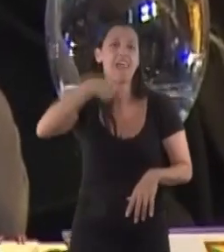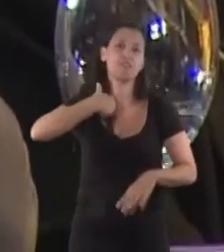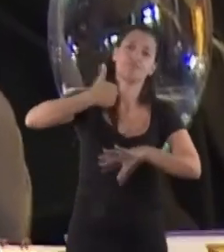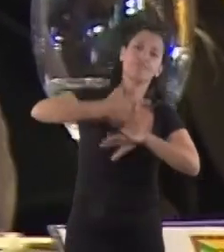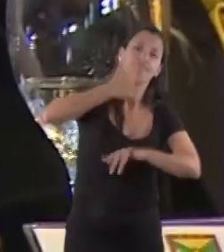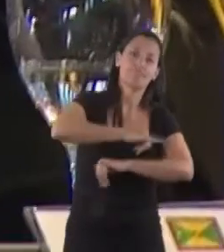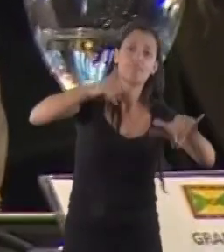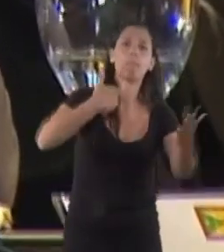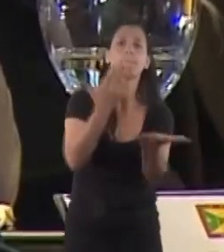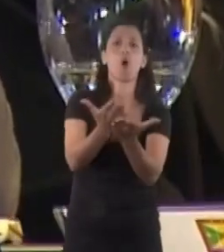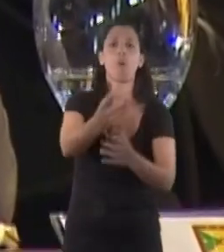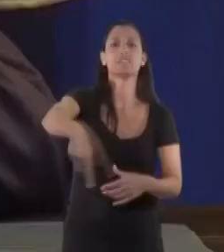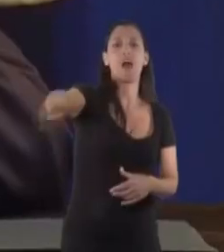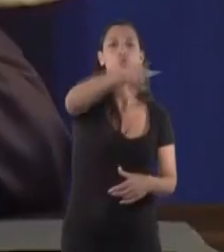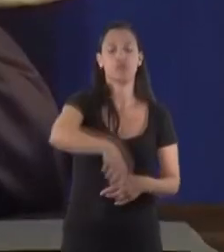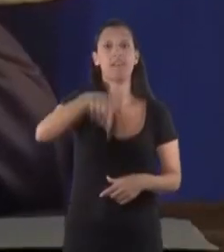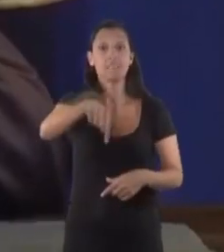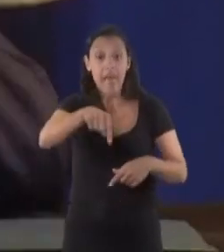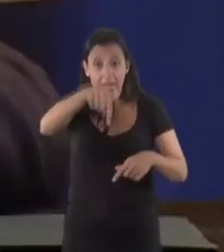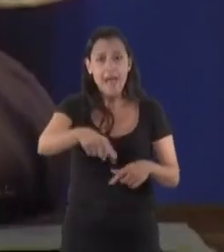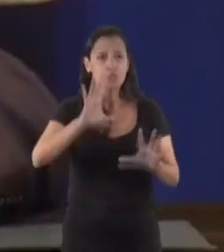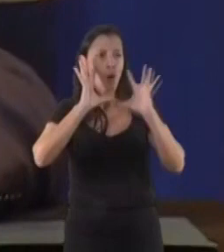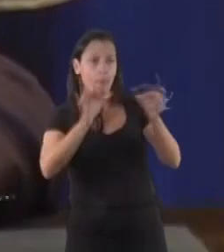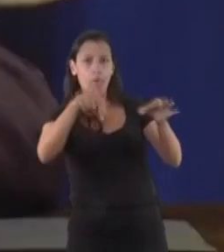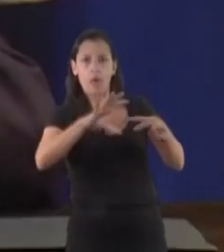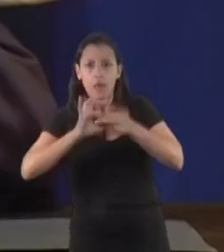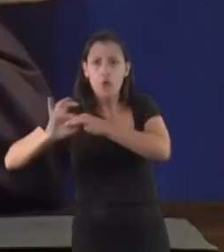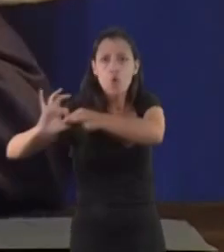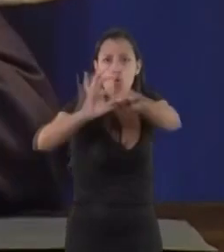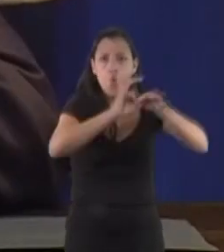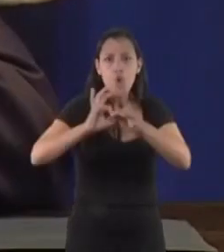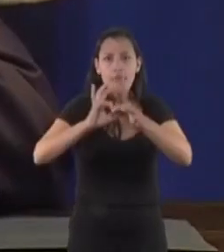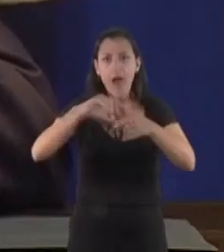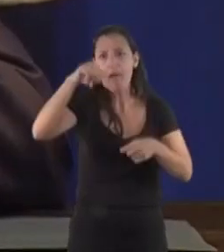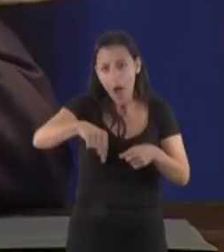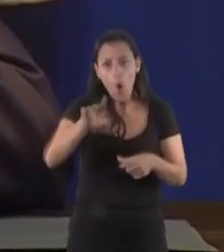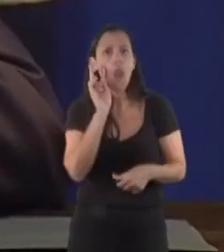a proponerles. Que esta unidad que se ha dado en el